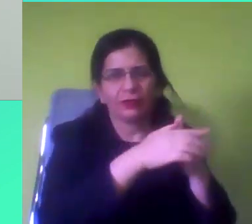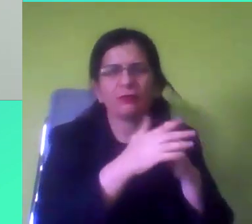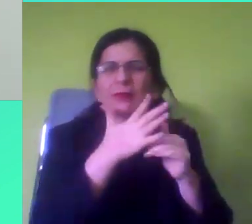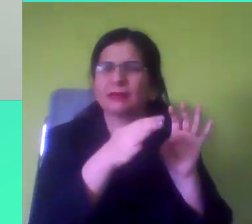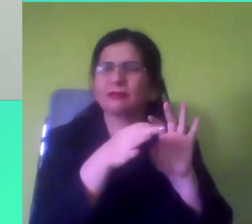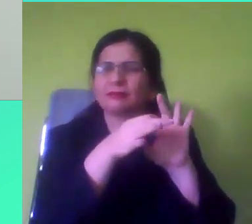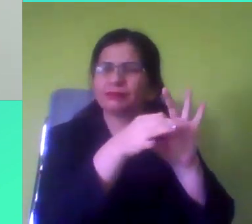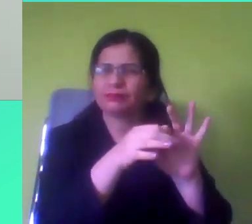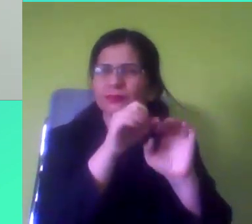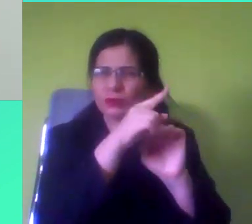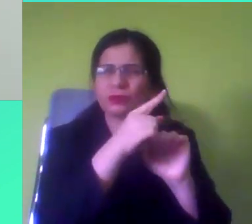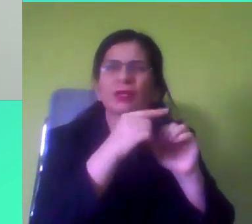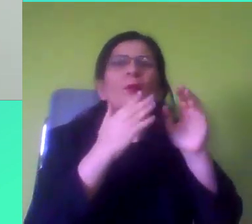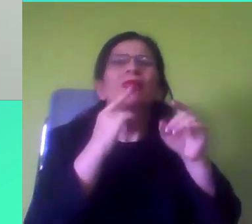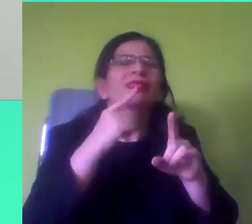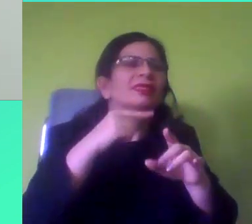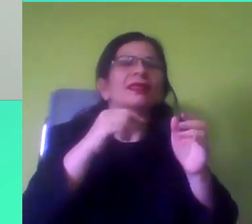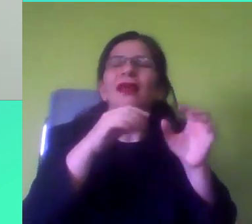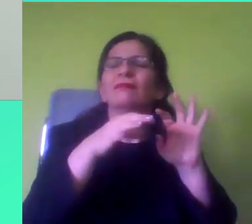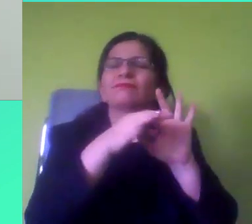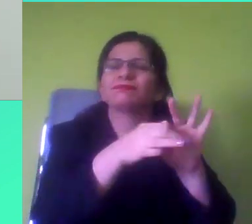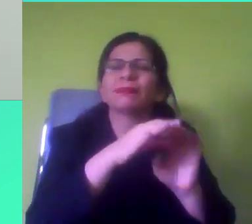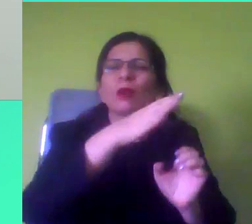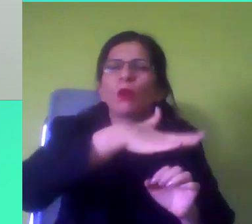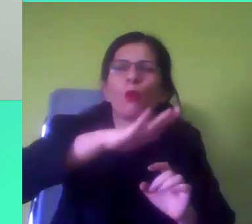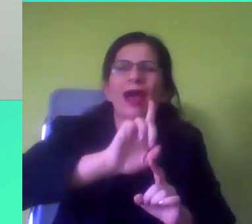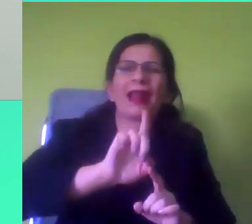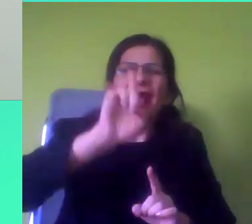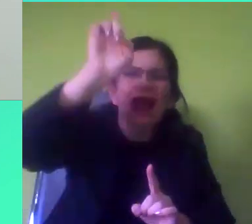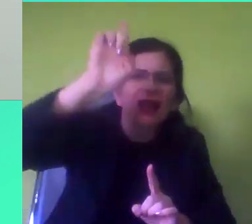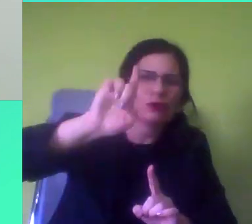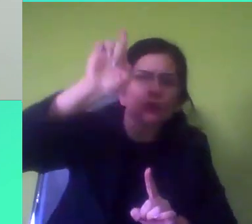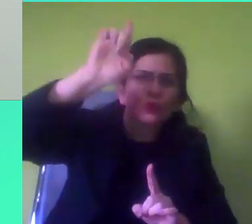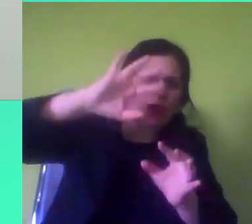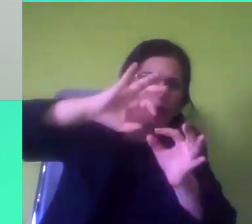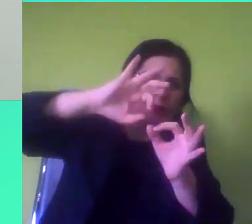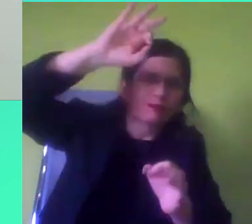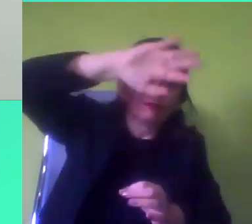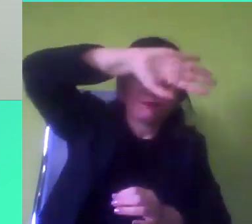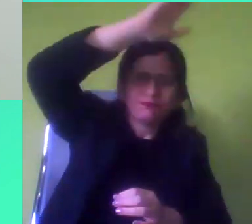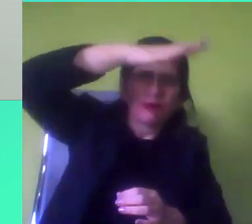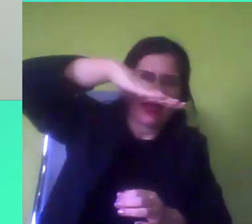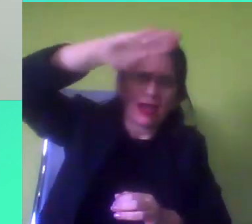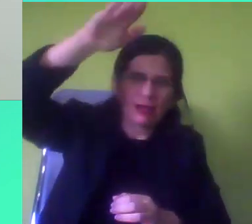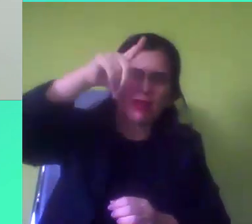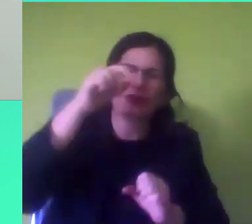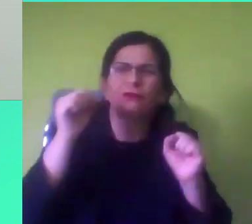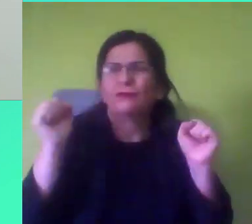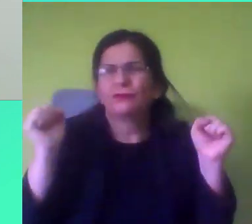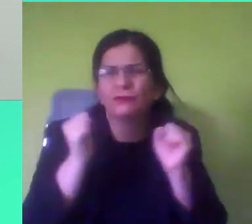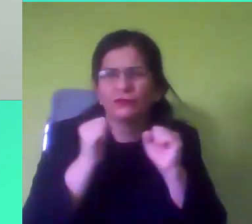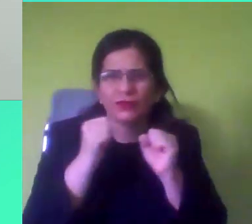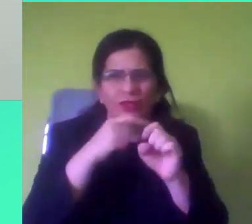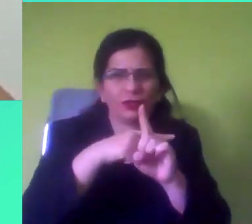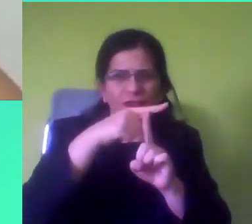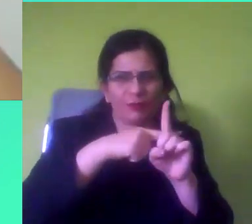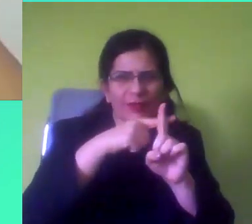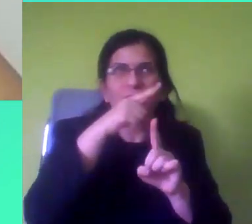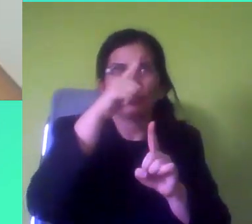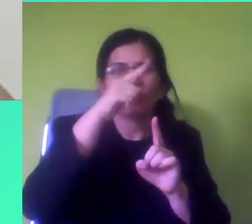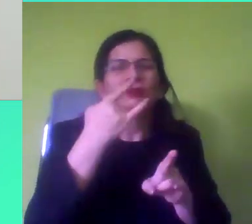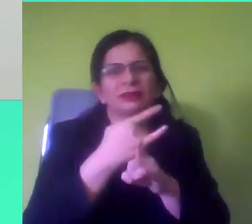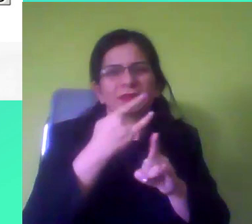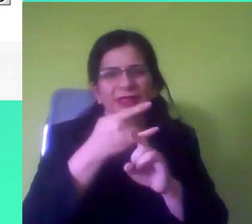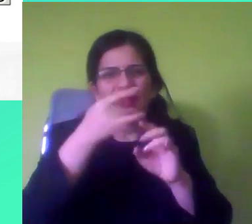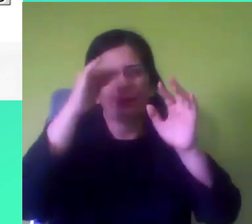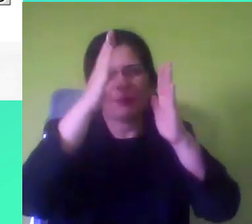muy asociados a las cumbres más altas y a zonas donde hay realmente bastante frío, donde se dan las condiciones para que se formen